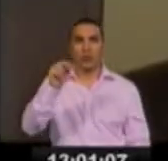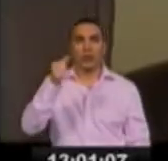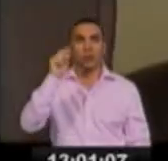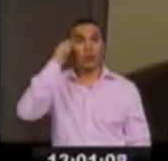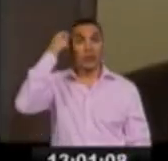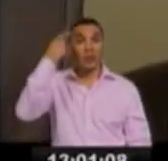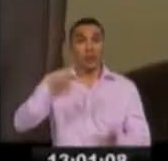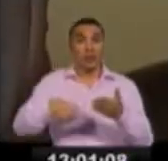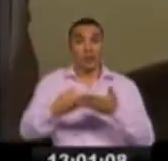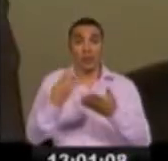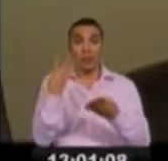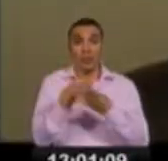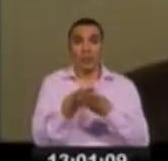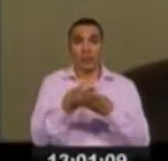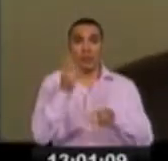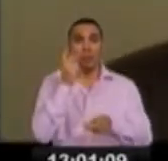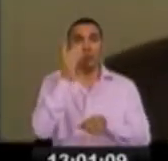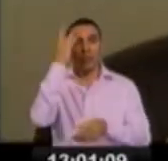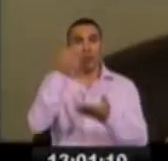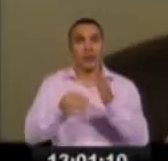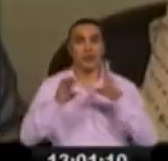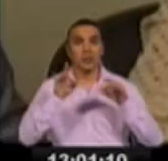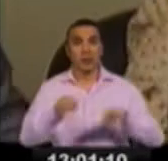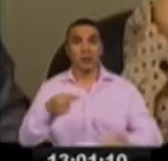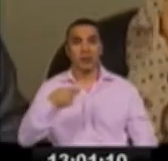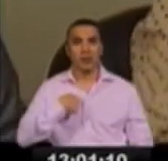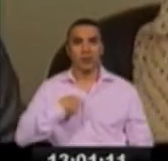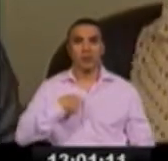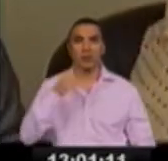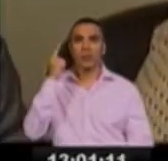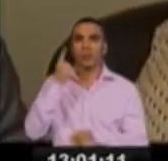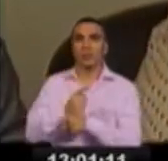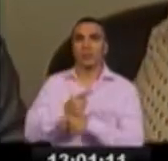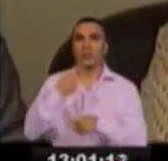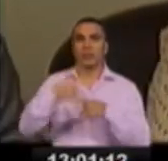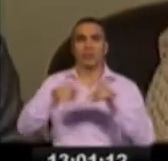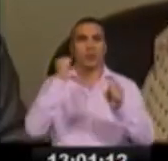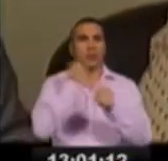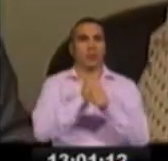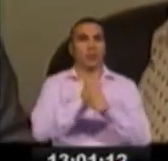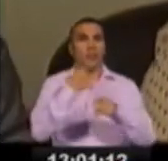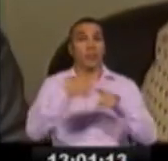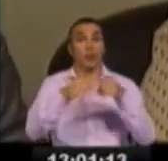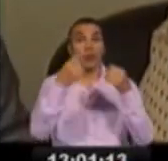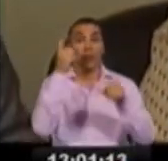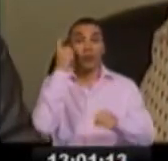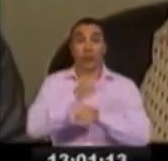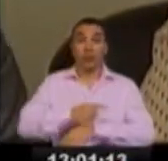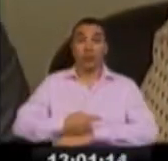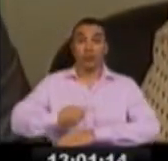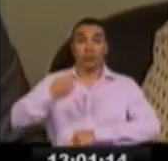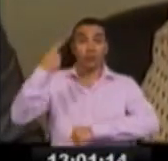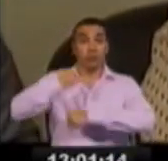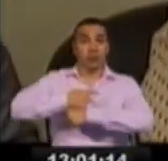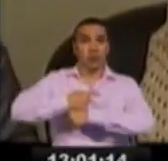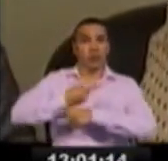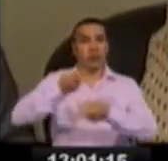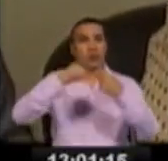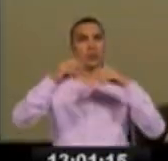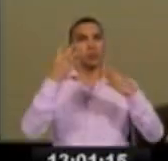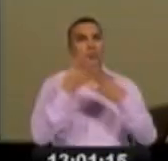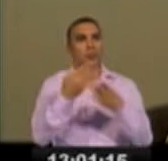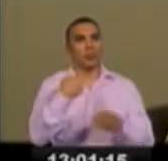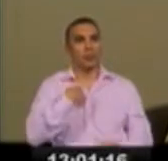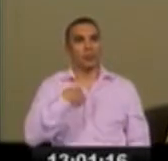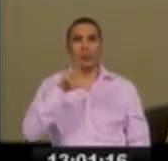que cuando estuvo en prisión y por su calidad de secretaria, fue asignada a determinadas labores, pero que por órdenes superiores volvió a su celda. No